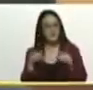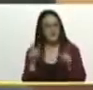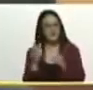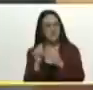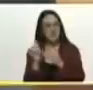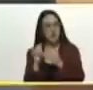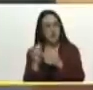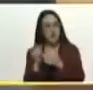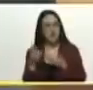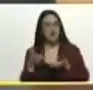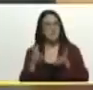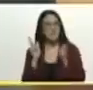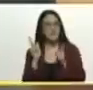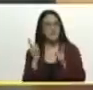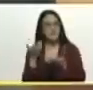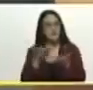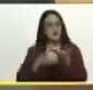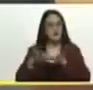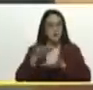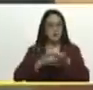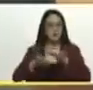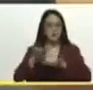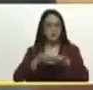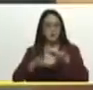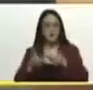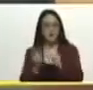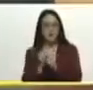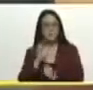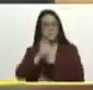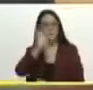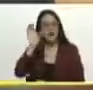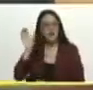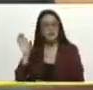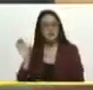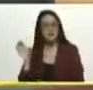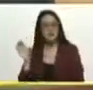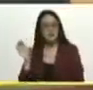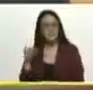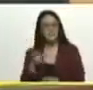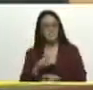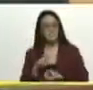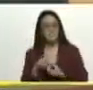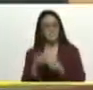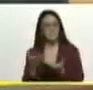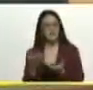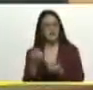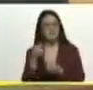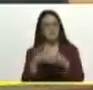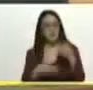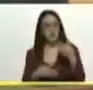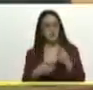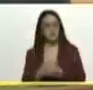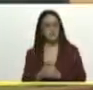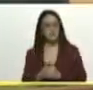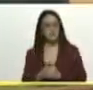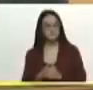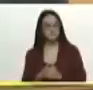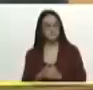dólar que nos permita negociar con los países que suministran productos y con los